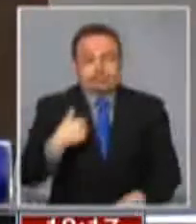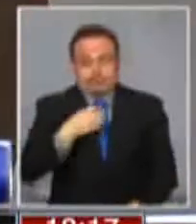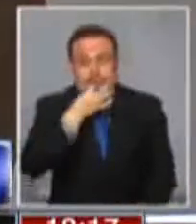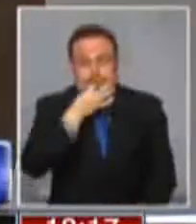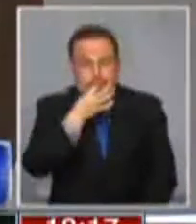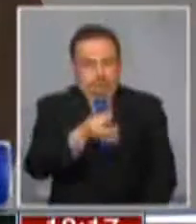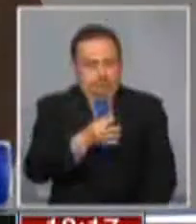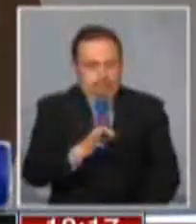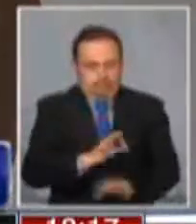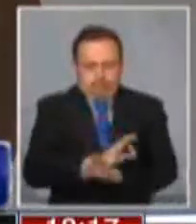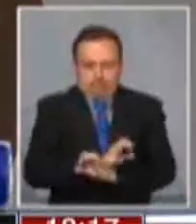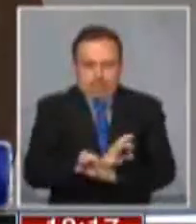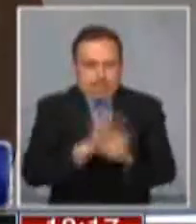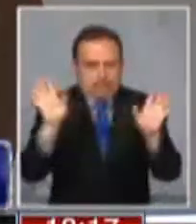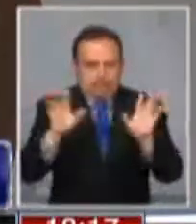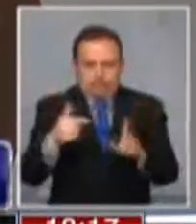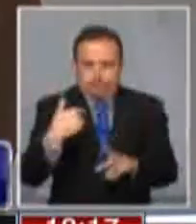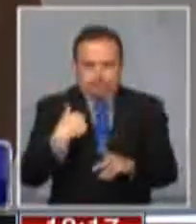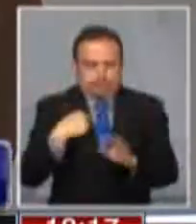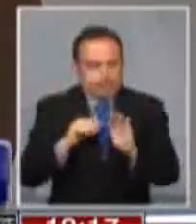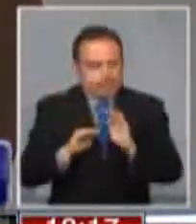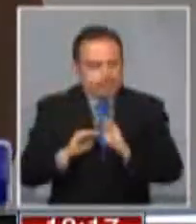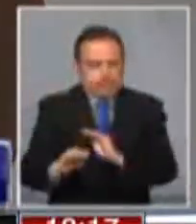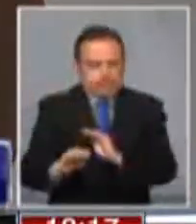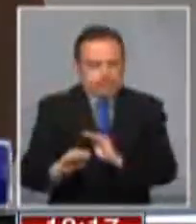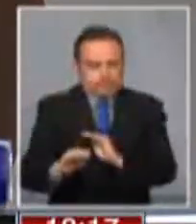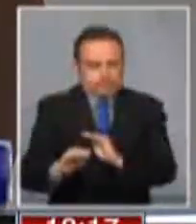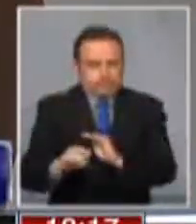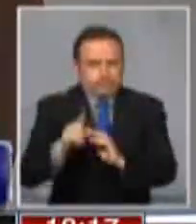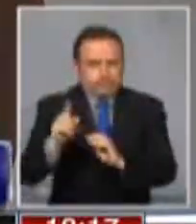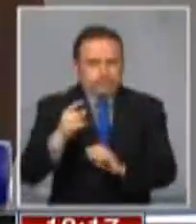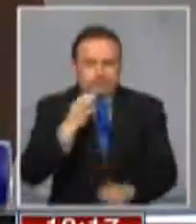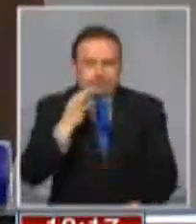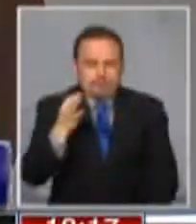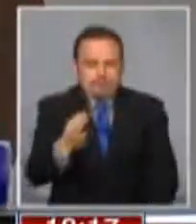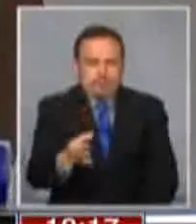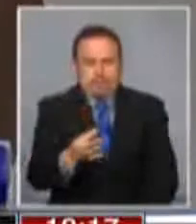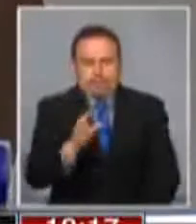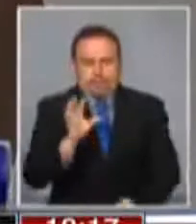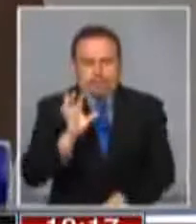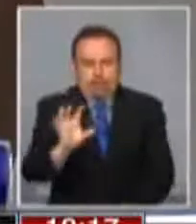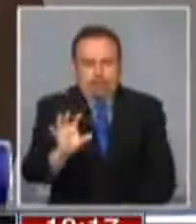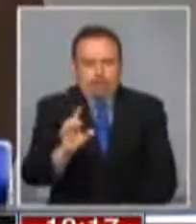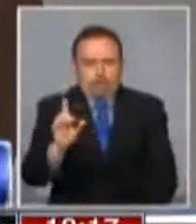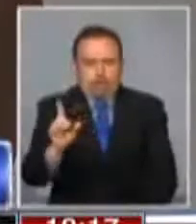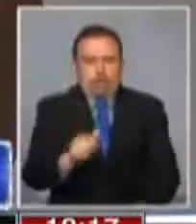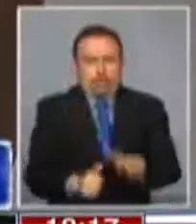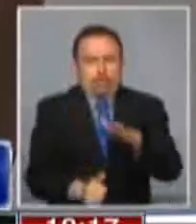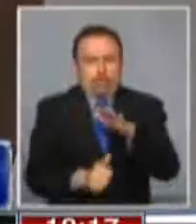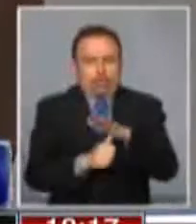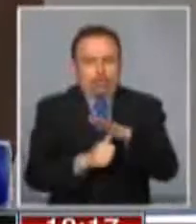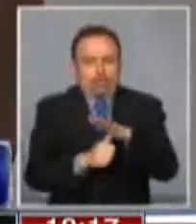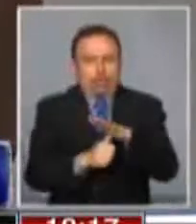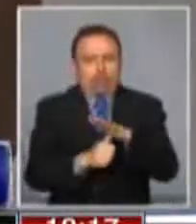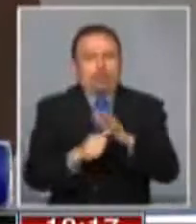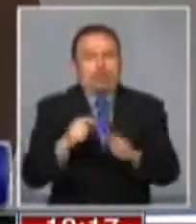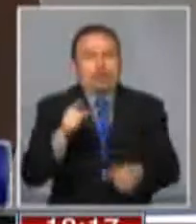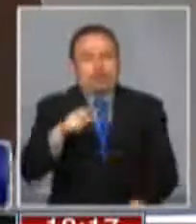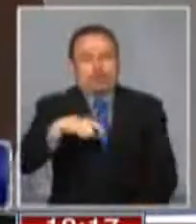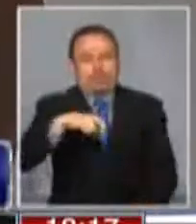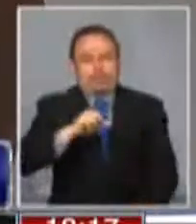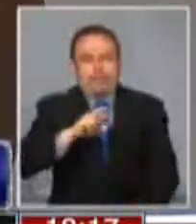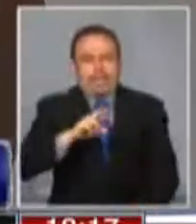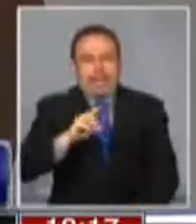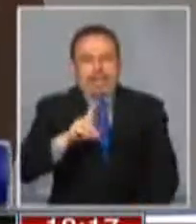decir categóricamente que yo no avalo los dichos homofóbicos contra el concejal Parada, no avalo los